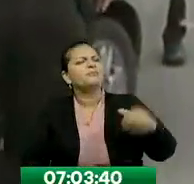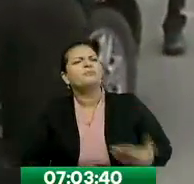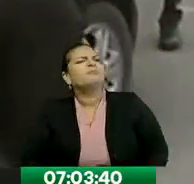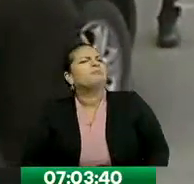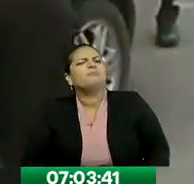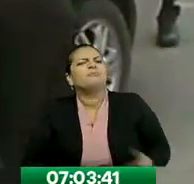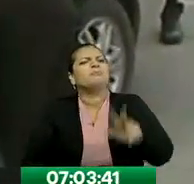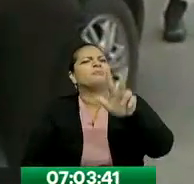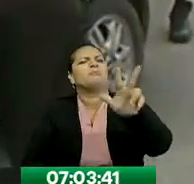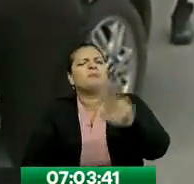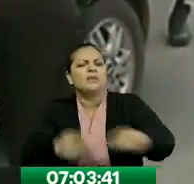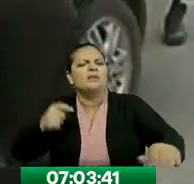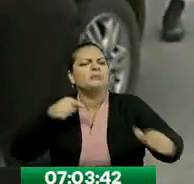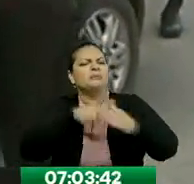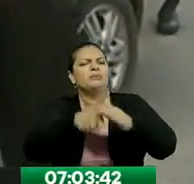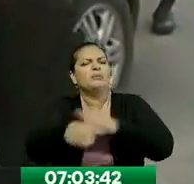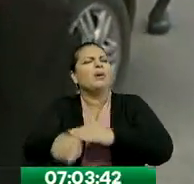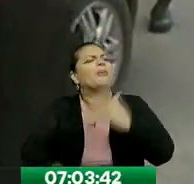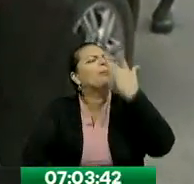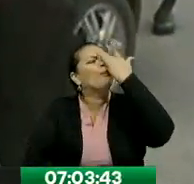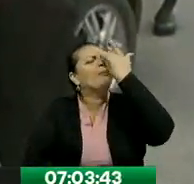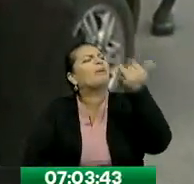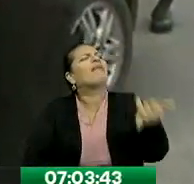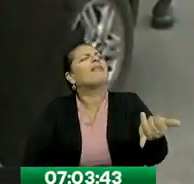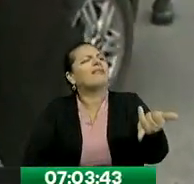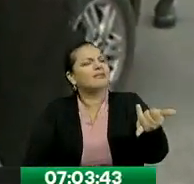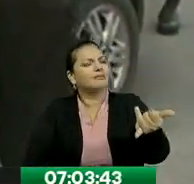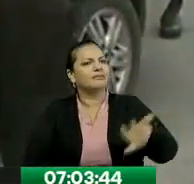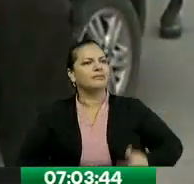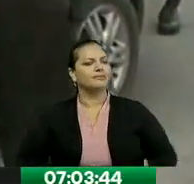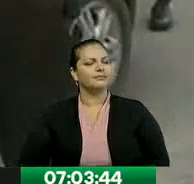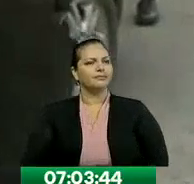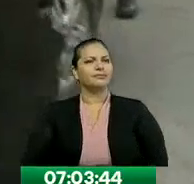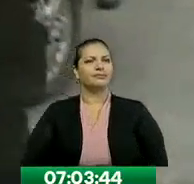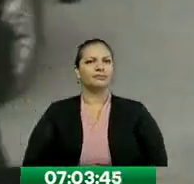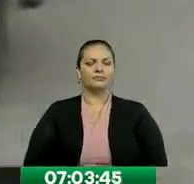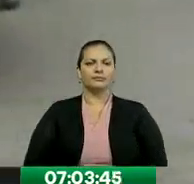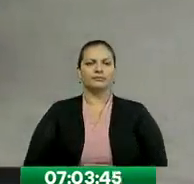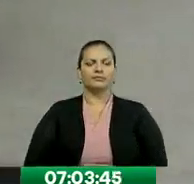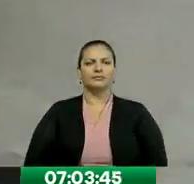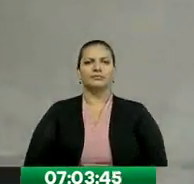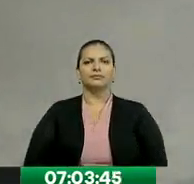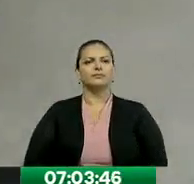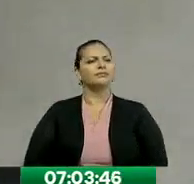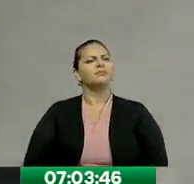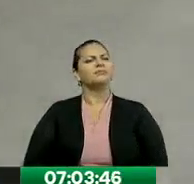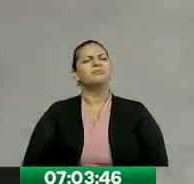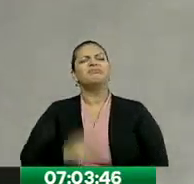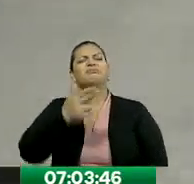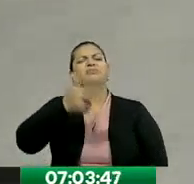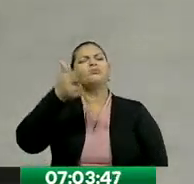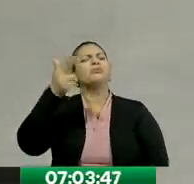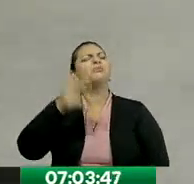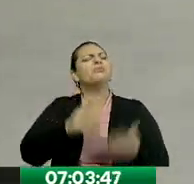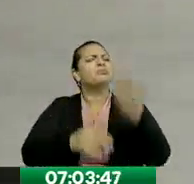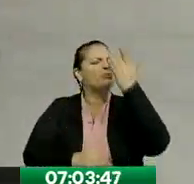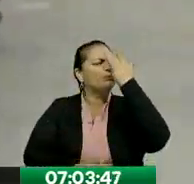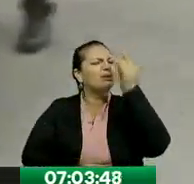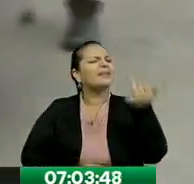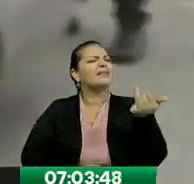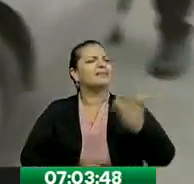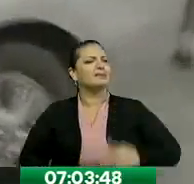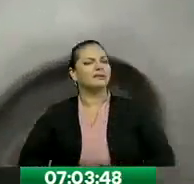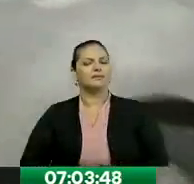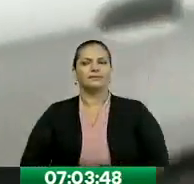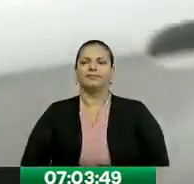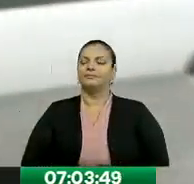triple asesinato? Son tres personas a quienes han asesinado de varios disparos. ¿Cuál sería la supuesta motivación? Bueno, a